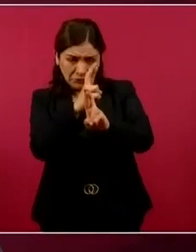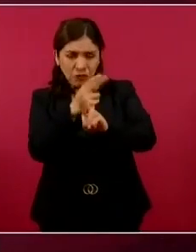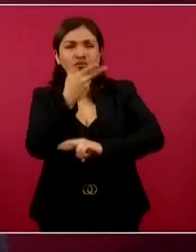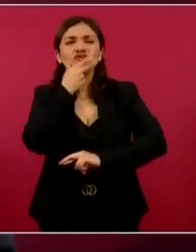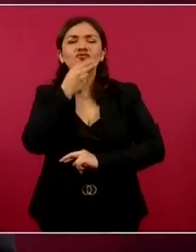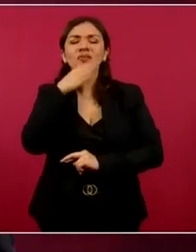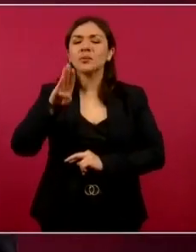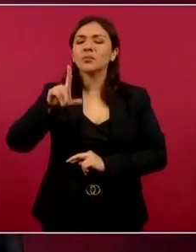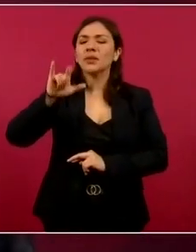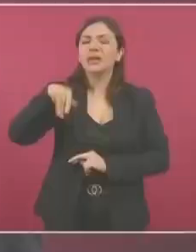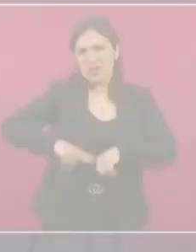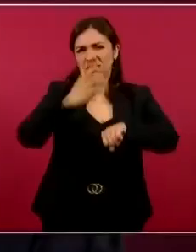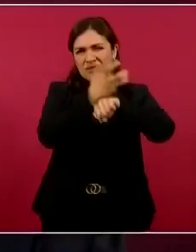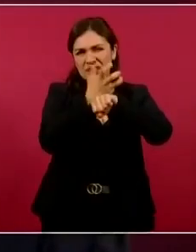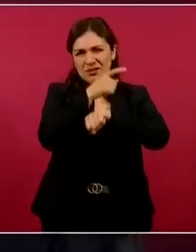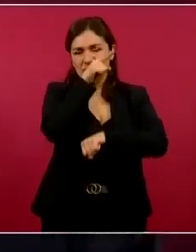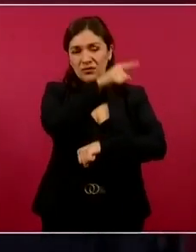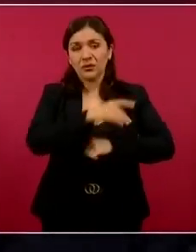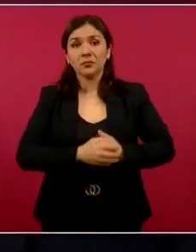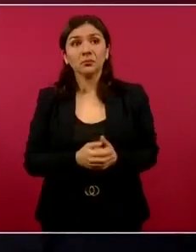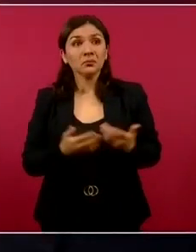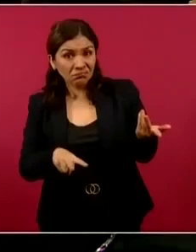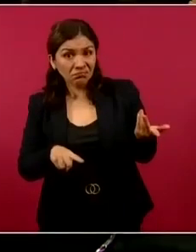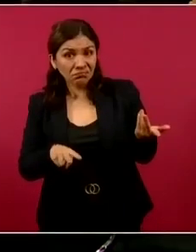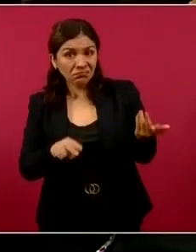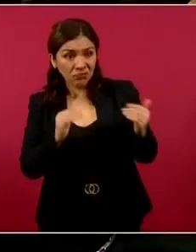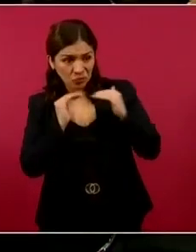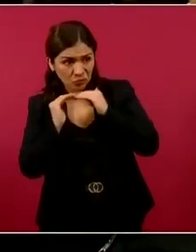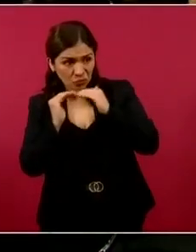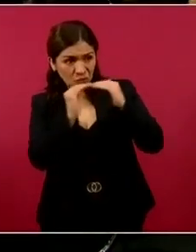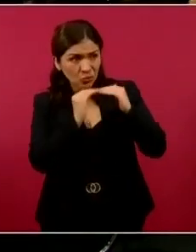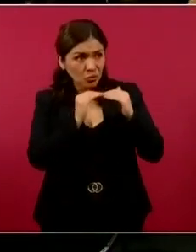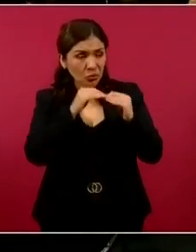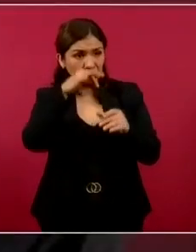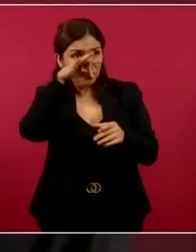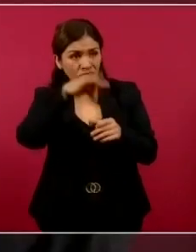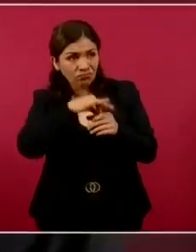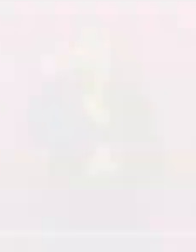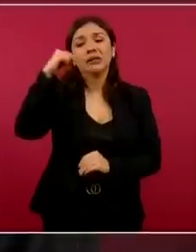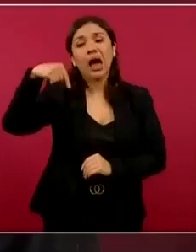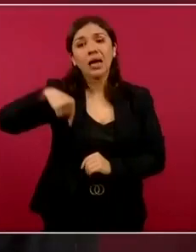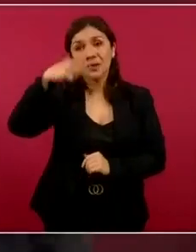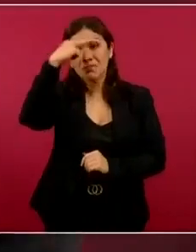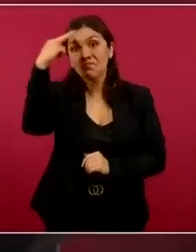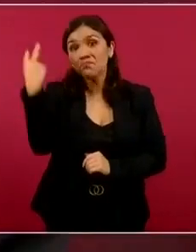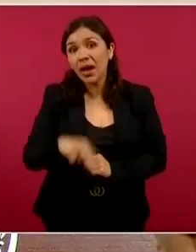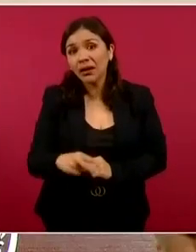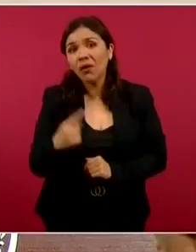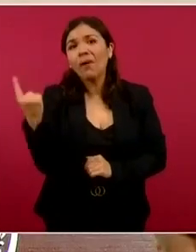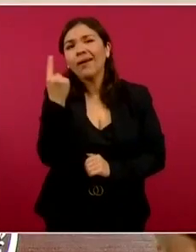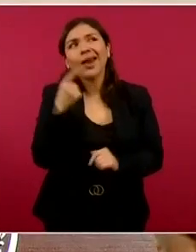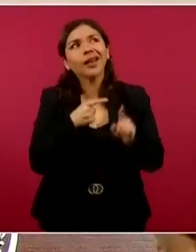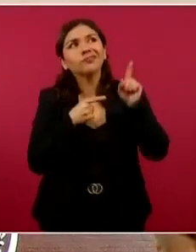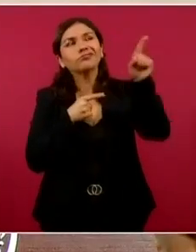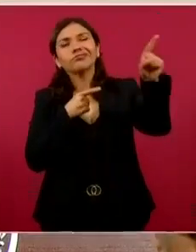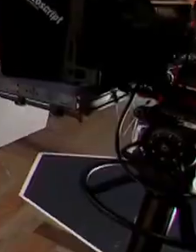del Departamento de Estado? Que hay más democracia actualmente en México que en Estados Unidos.